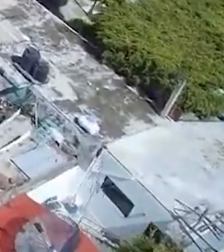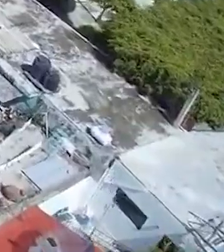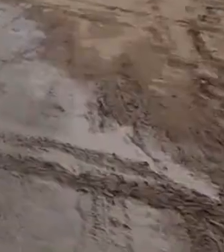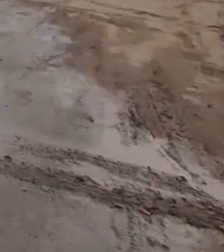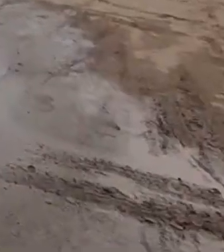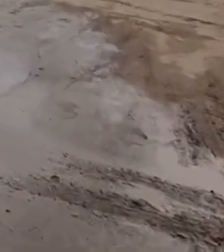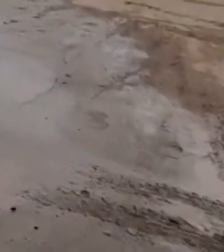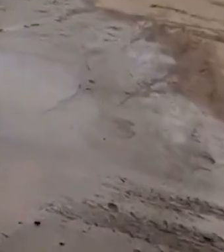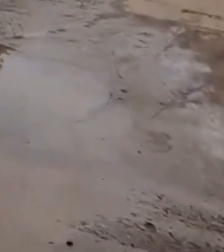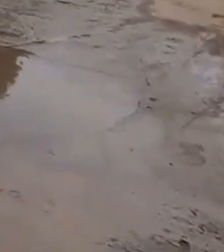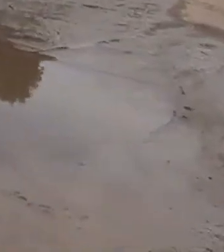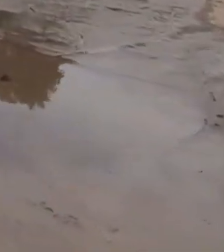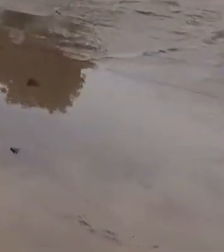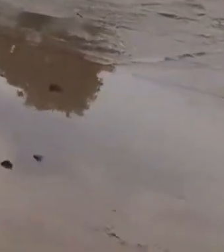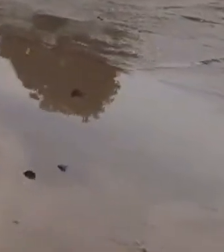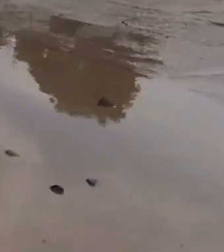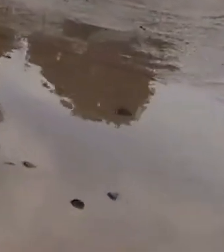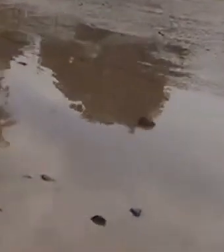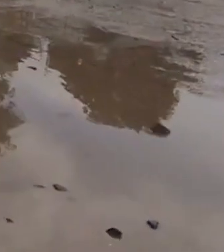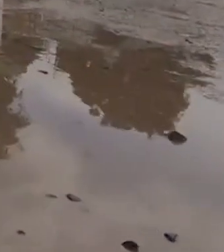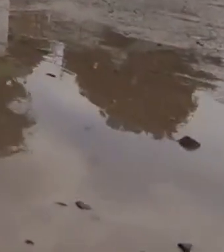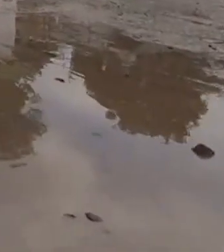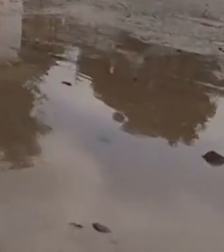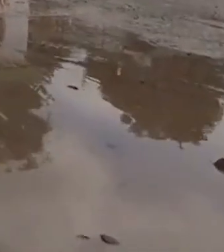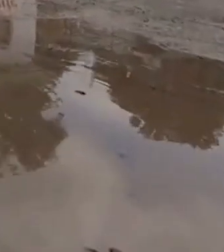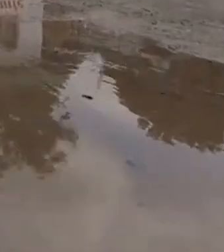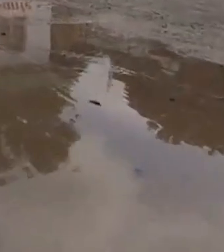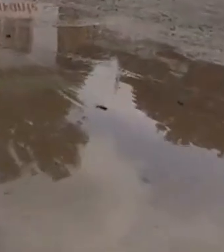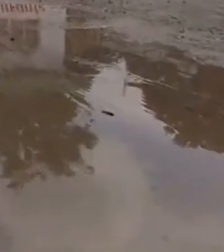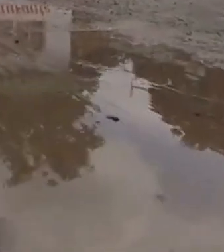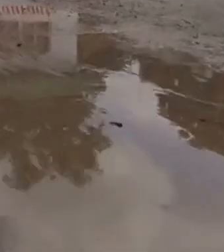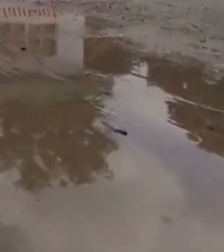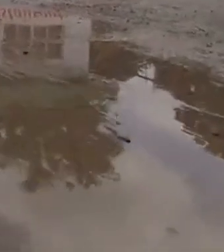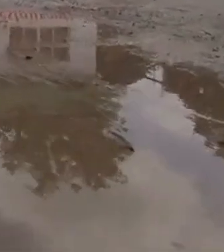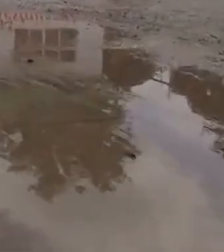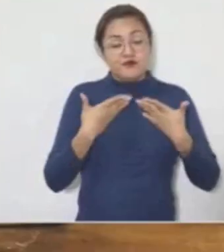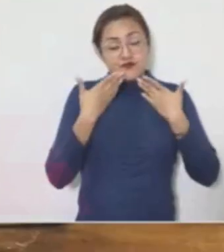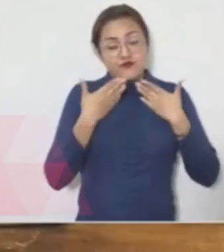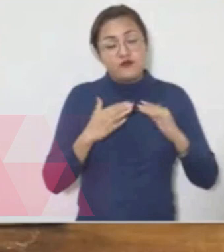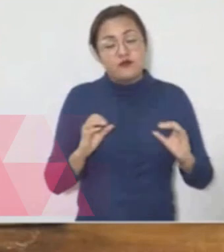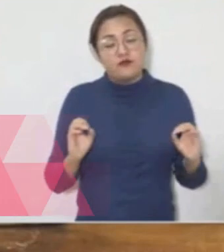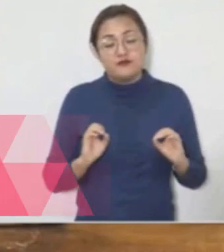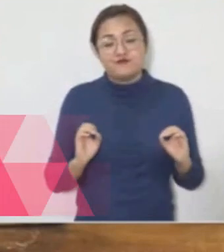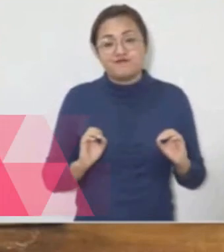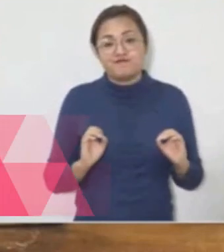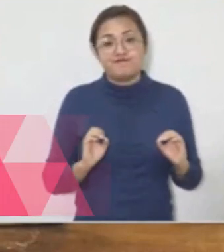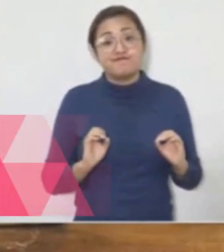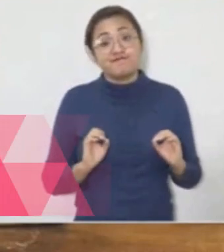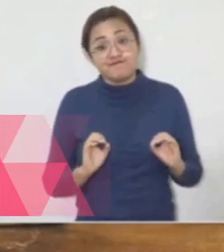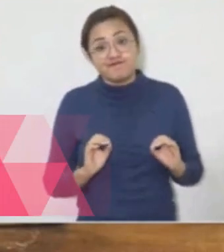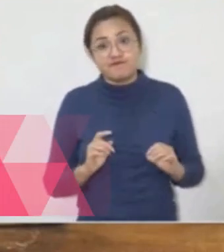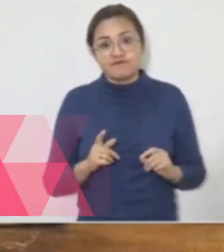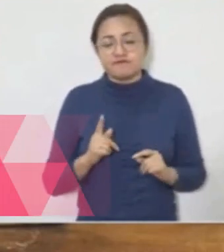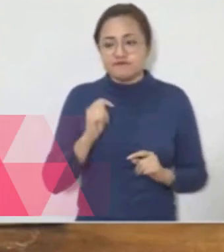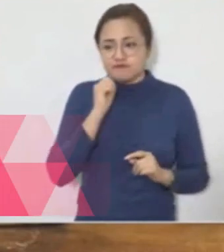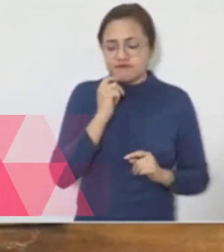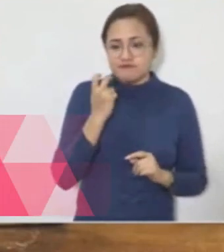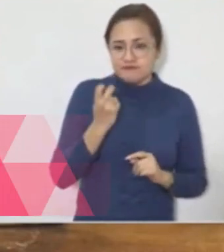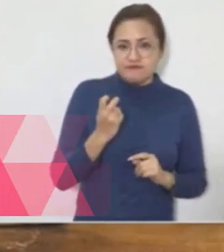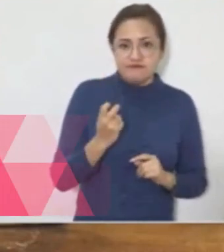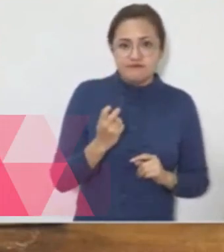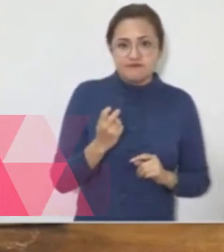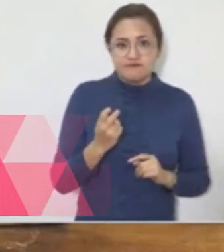Herrera quien por cierto no tenía aprobados los exámenes de control y confianza y a pesar de eso